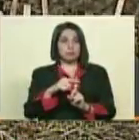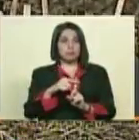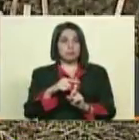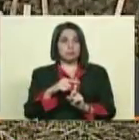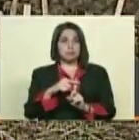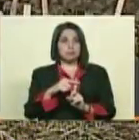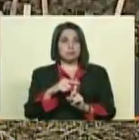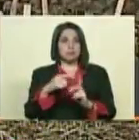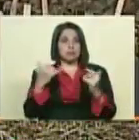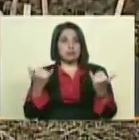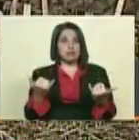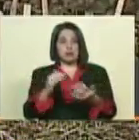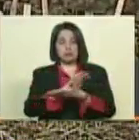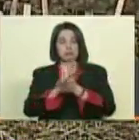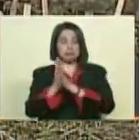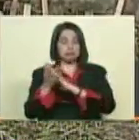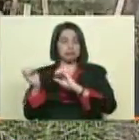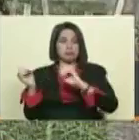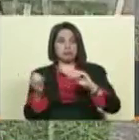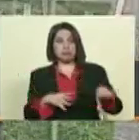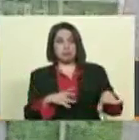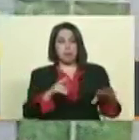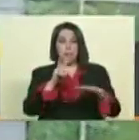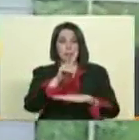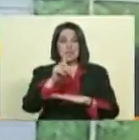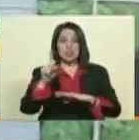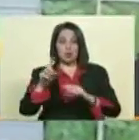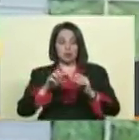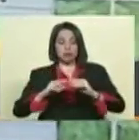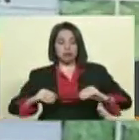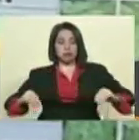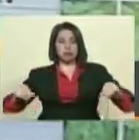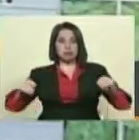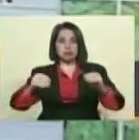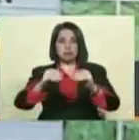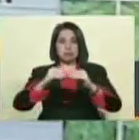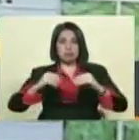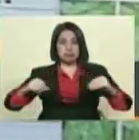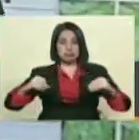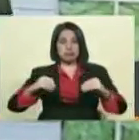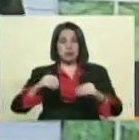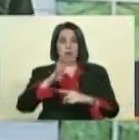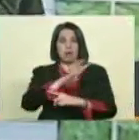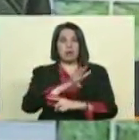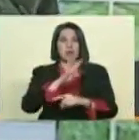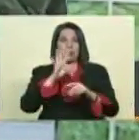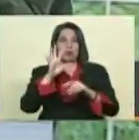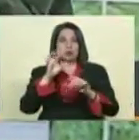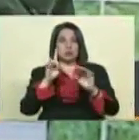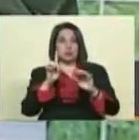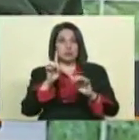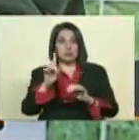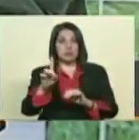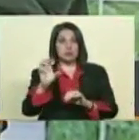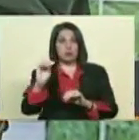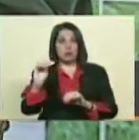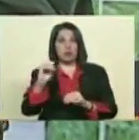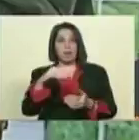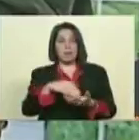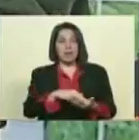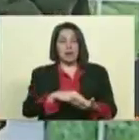ya destruidas, erradicadas 21 hectáreas. Plantas destruidas, 410 mil plantas